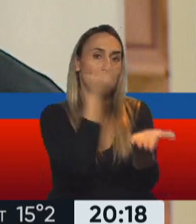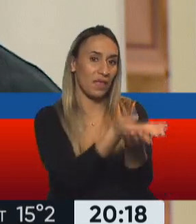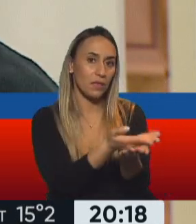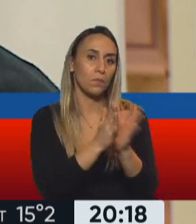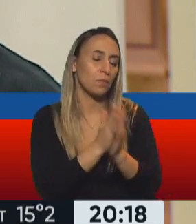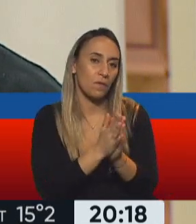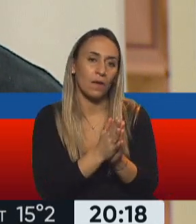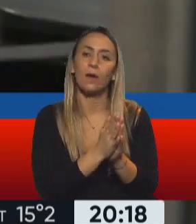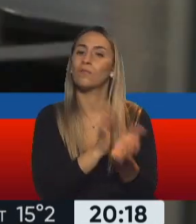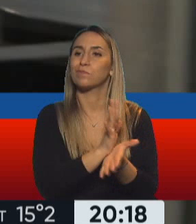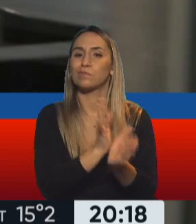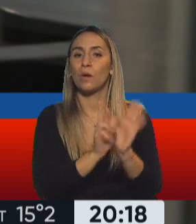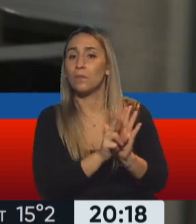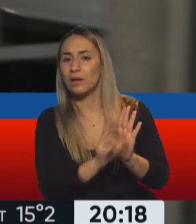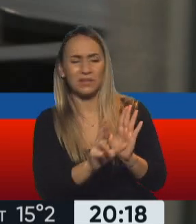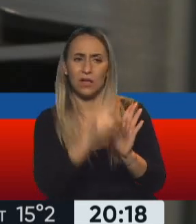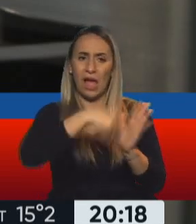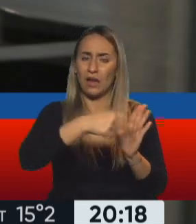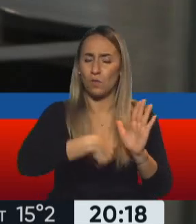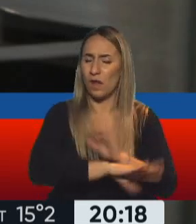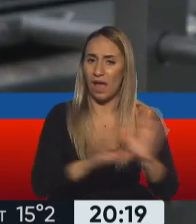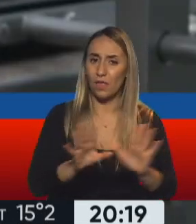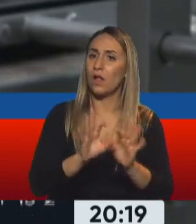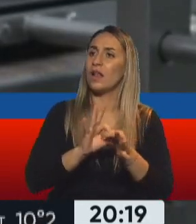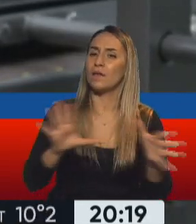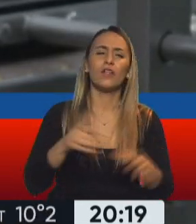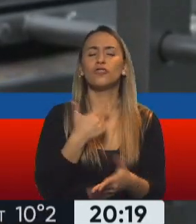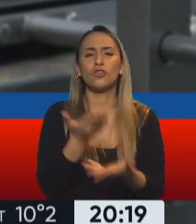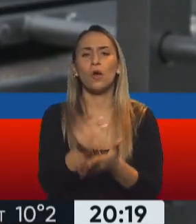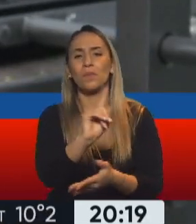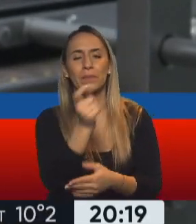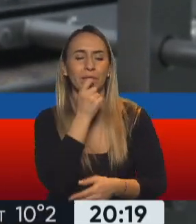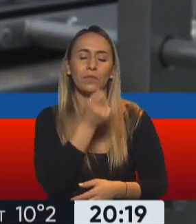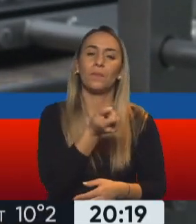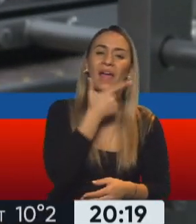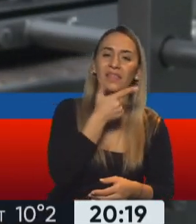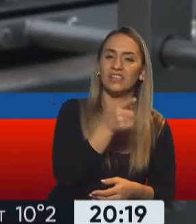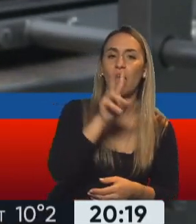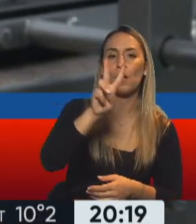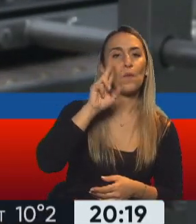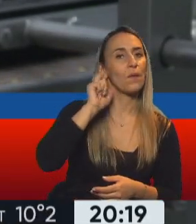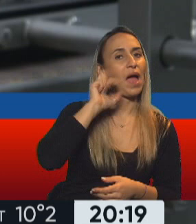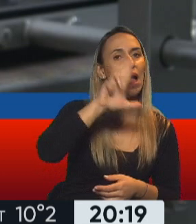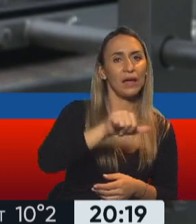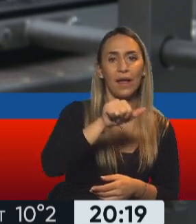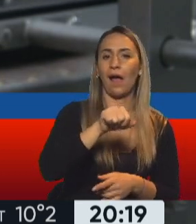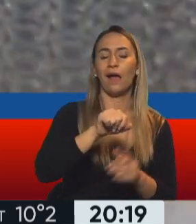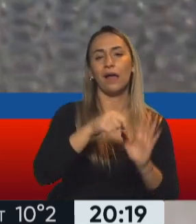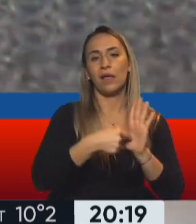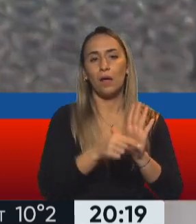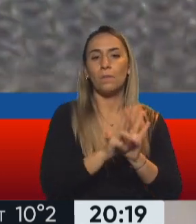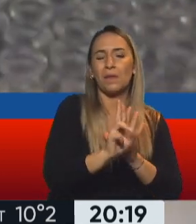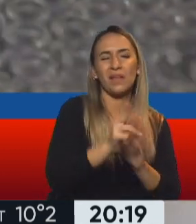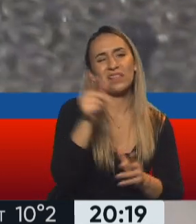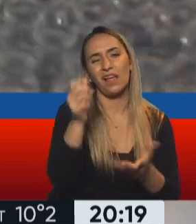importante. No estamos pidiendo, siempre lo digo, que suspendan la patente del Viagra. Estamos pidiendo que suspendan la patente de